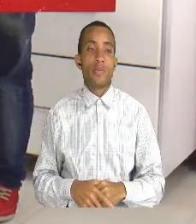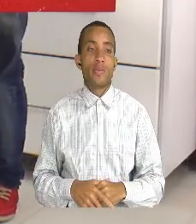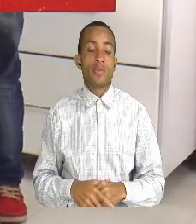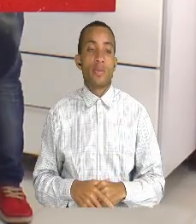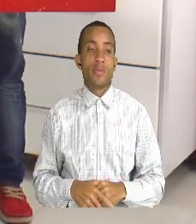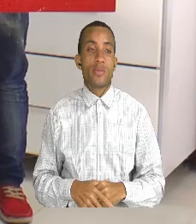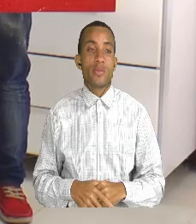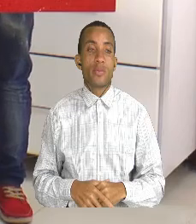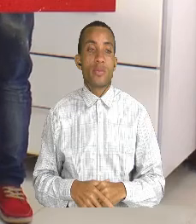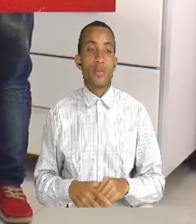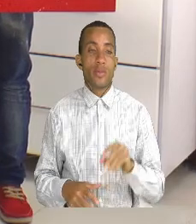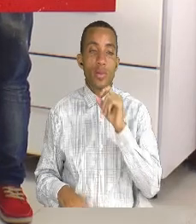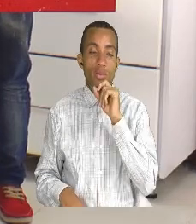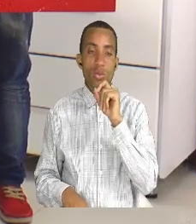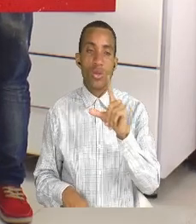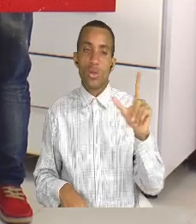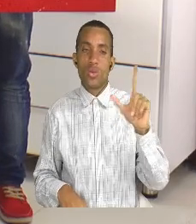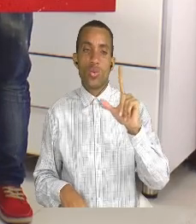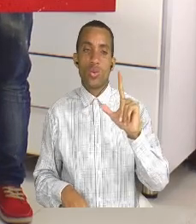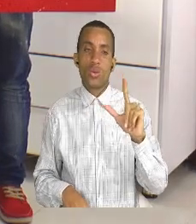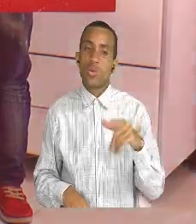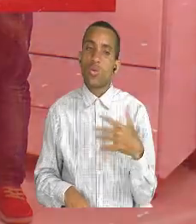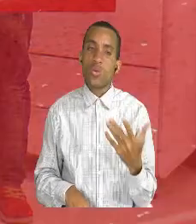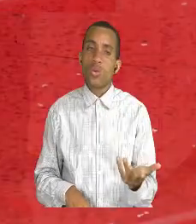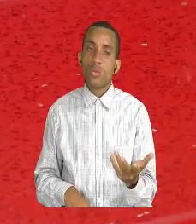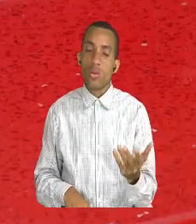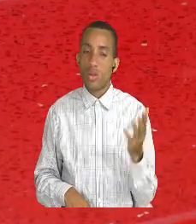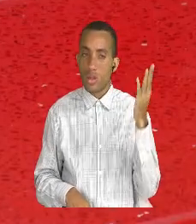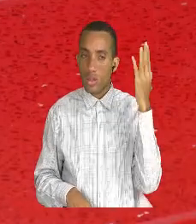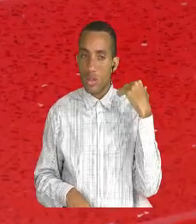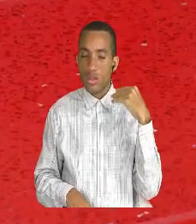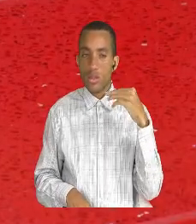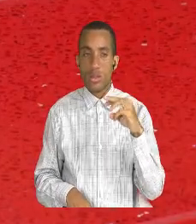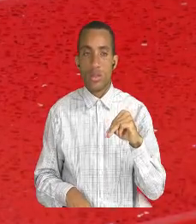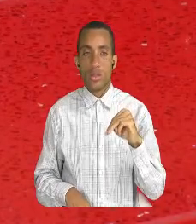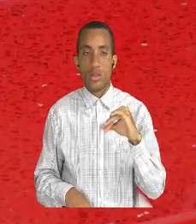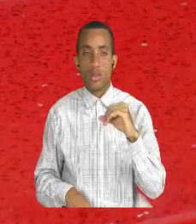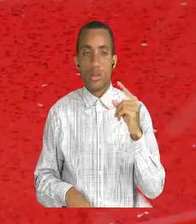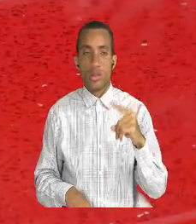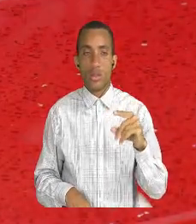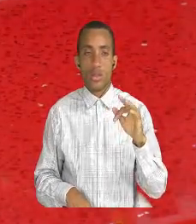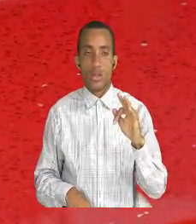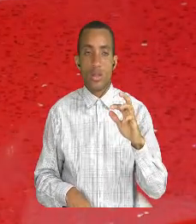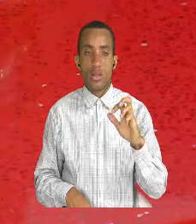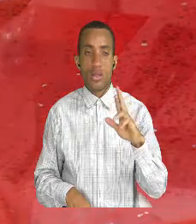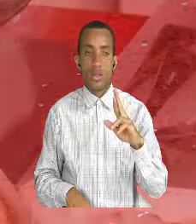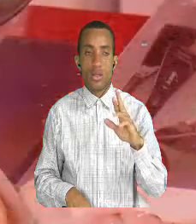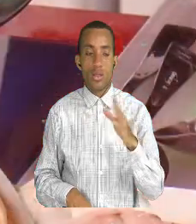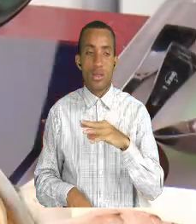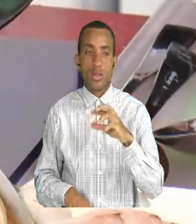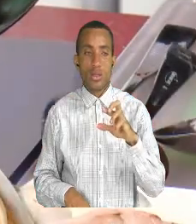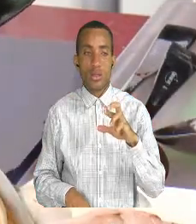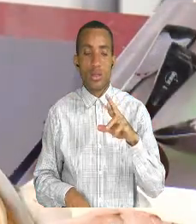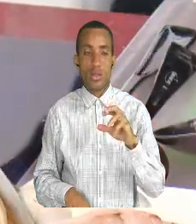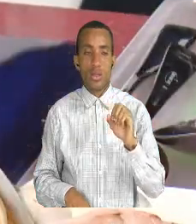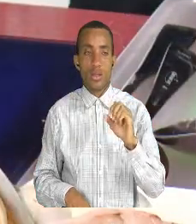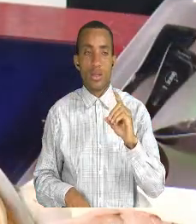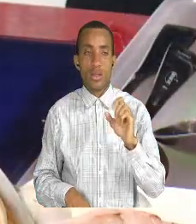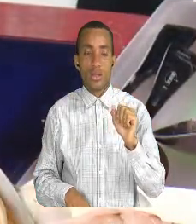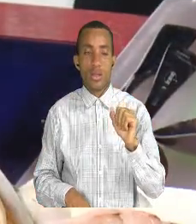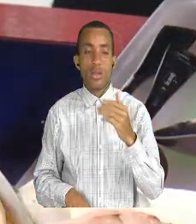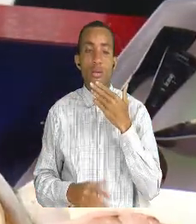oye, yo no te pregunté el lunes cómo te había ido en Mr. Prada. Rochi, pues, gracias a Dios. Fue una